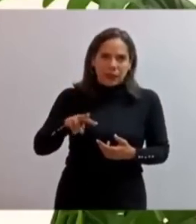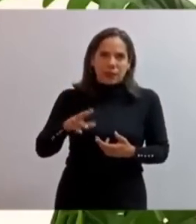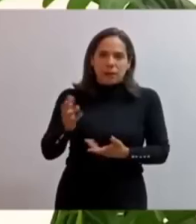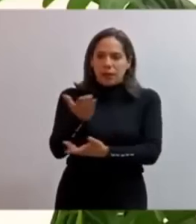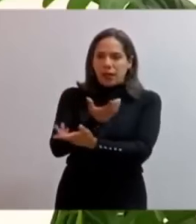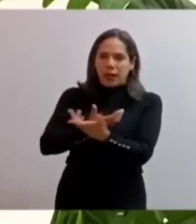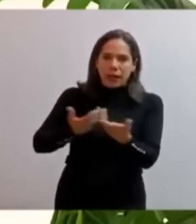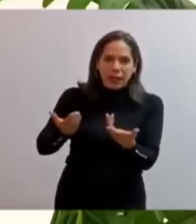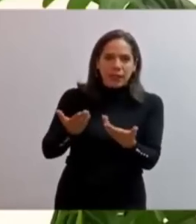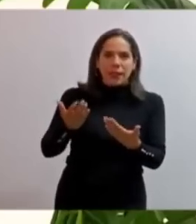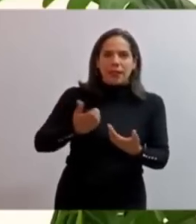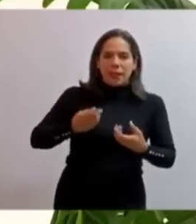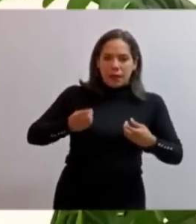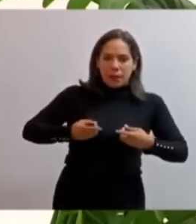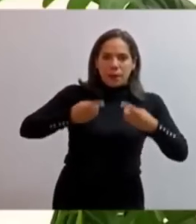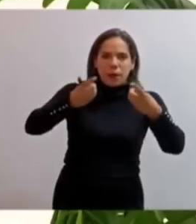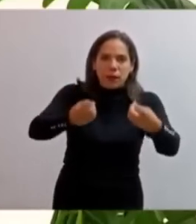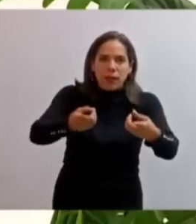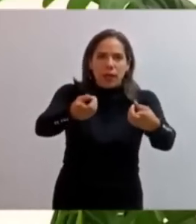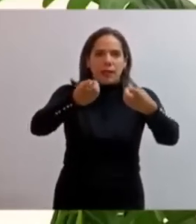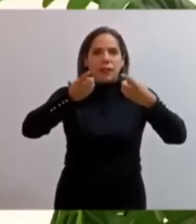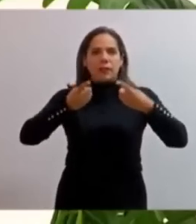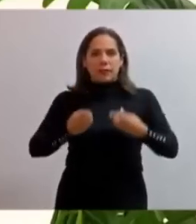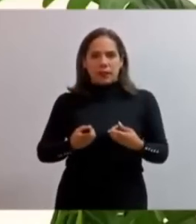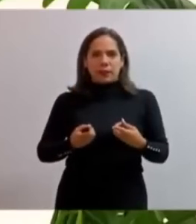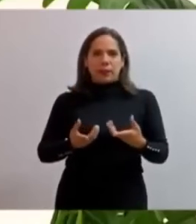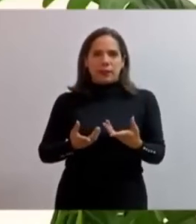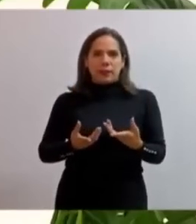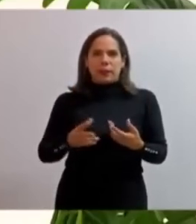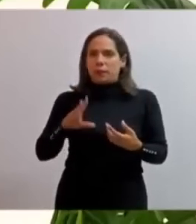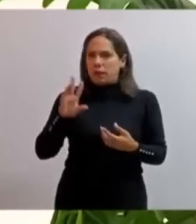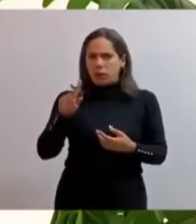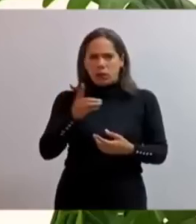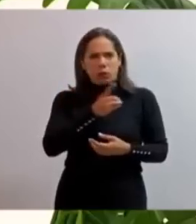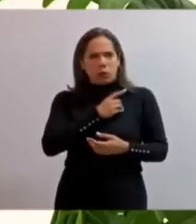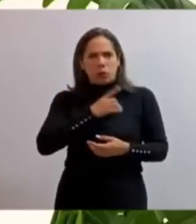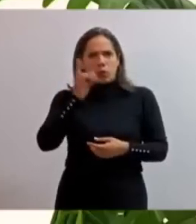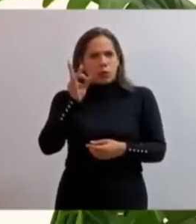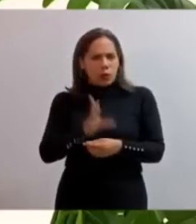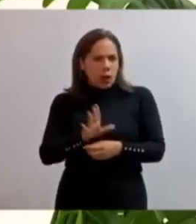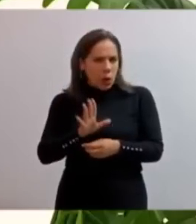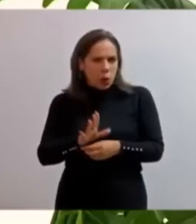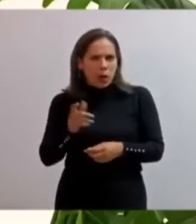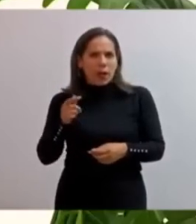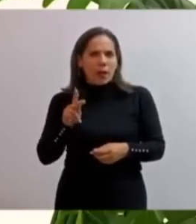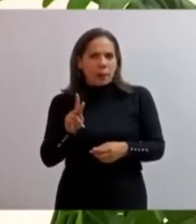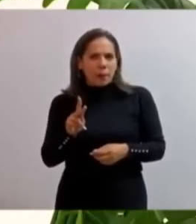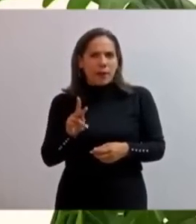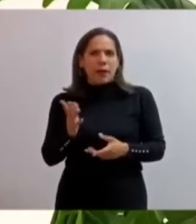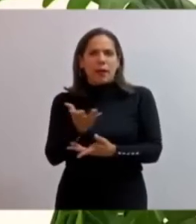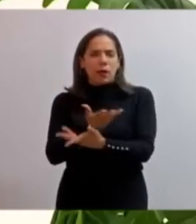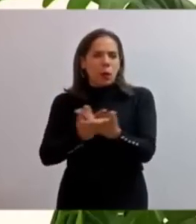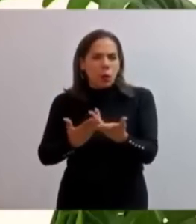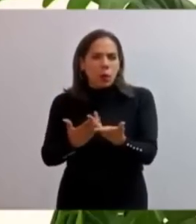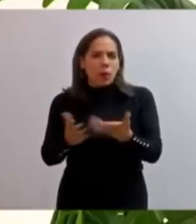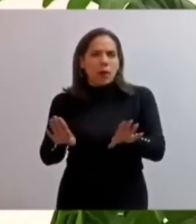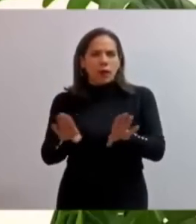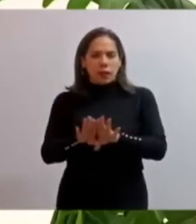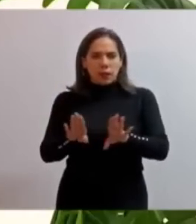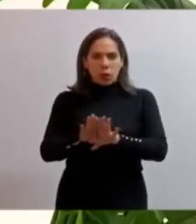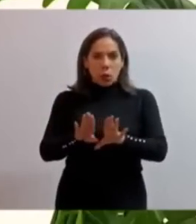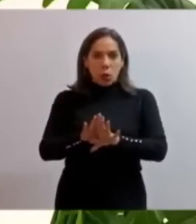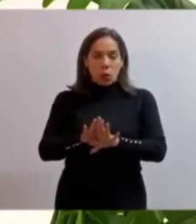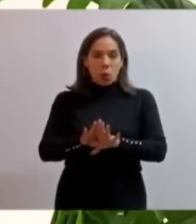intercambio, una posibilidad de intercambio, no la única. Yo pienso que tenemos en la vida escolar